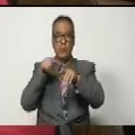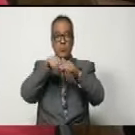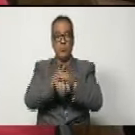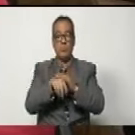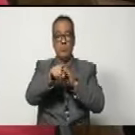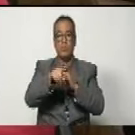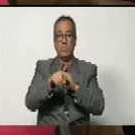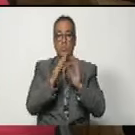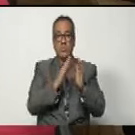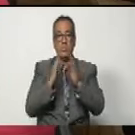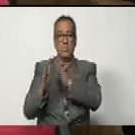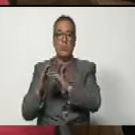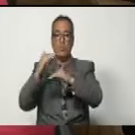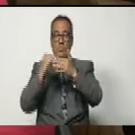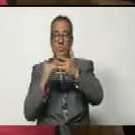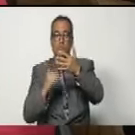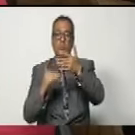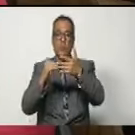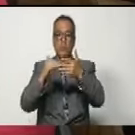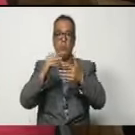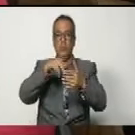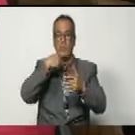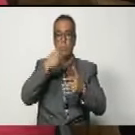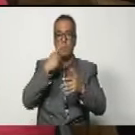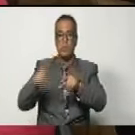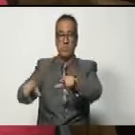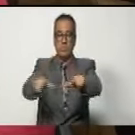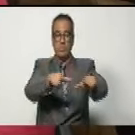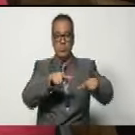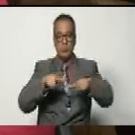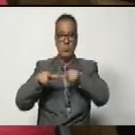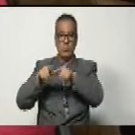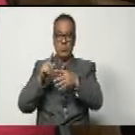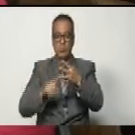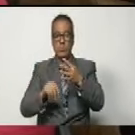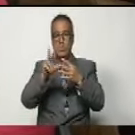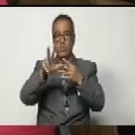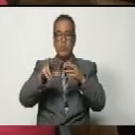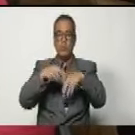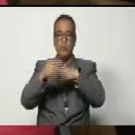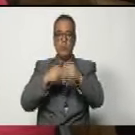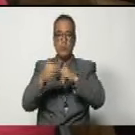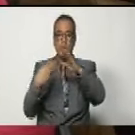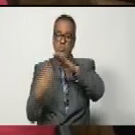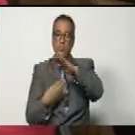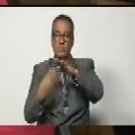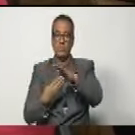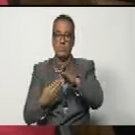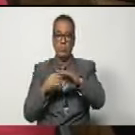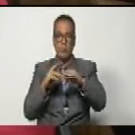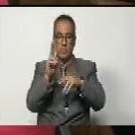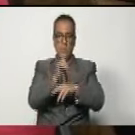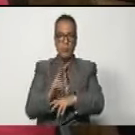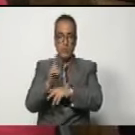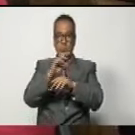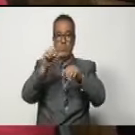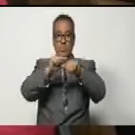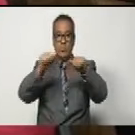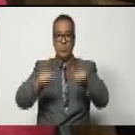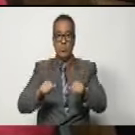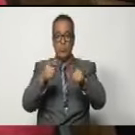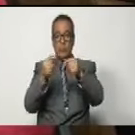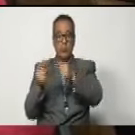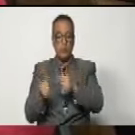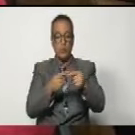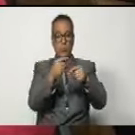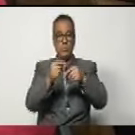entes, órganos, niveles y entidades políticos territoriales. 3. Establecer las bases para el impulso de un sistema de economía